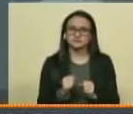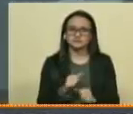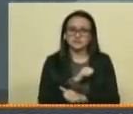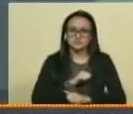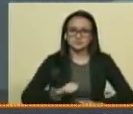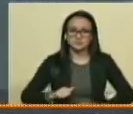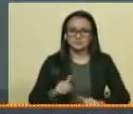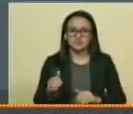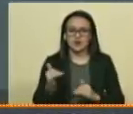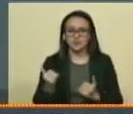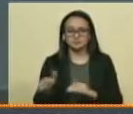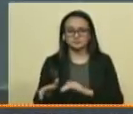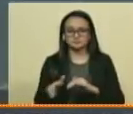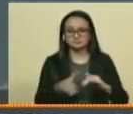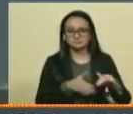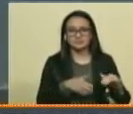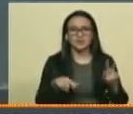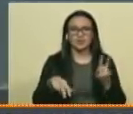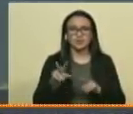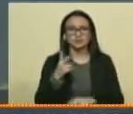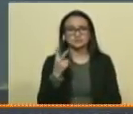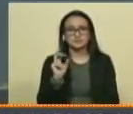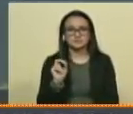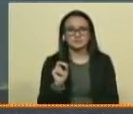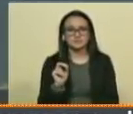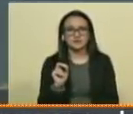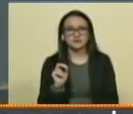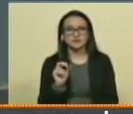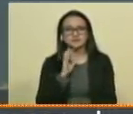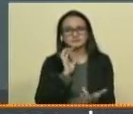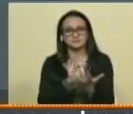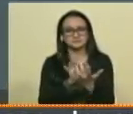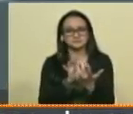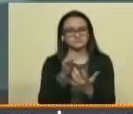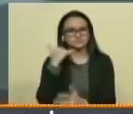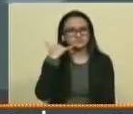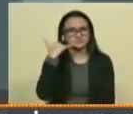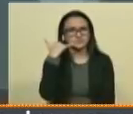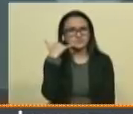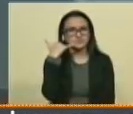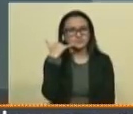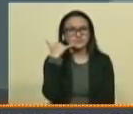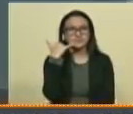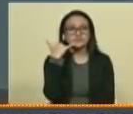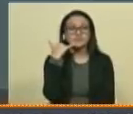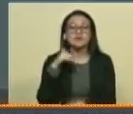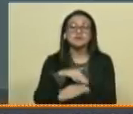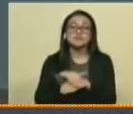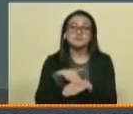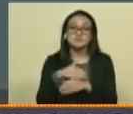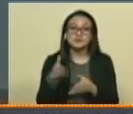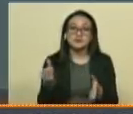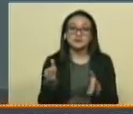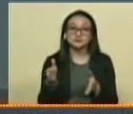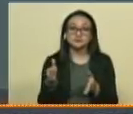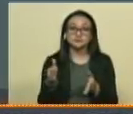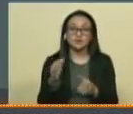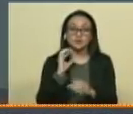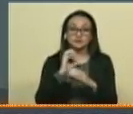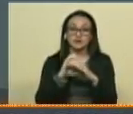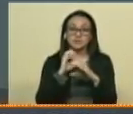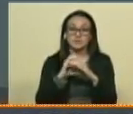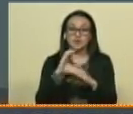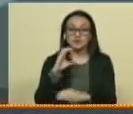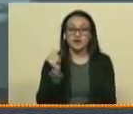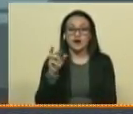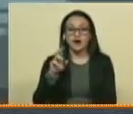Vamos a cambiar de tema. Está ahora exactamente 12:20 minutos. Vamos a establecer un contacto telefónico en vivo y directo con el ministro del Poder Popular para el Transporte,